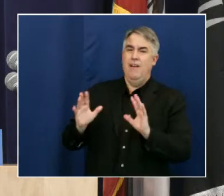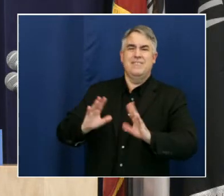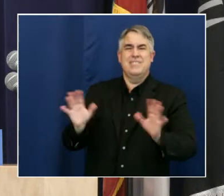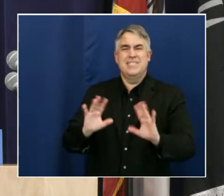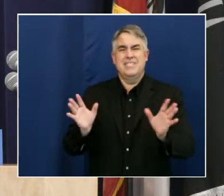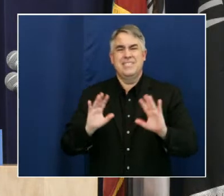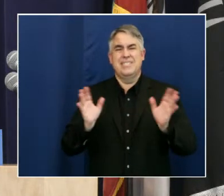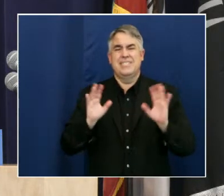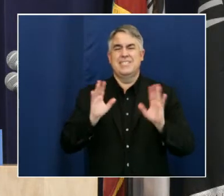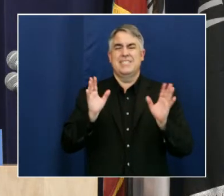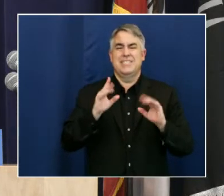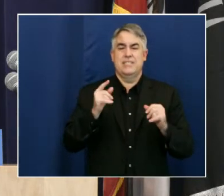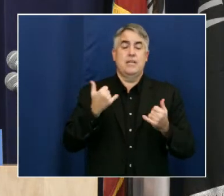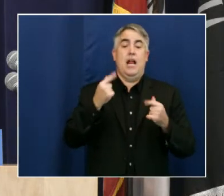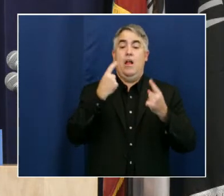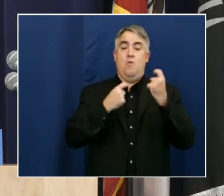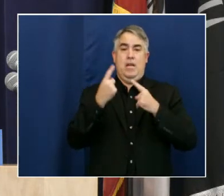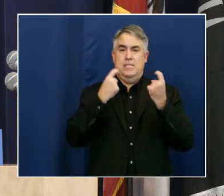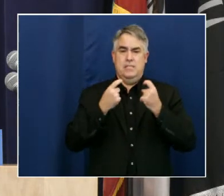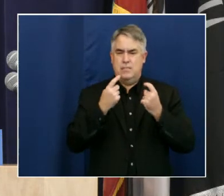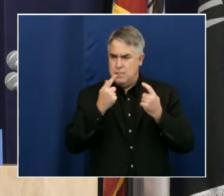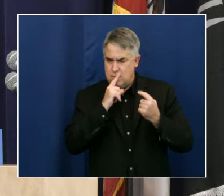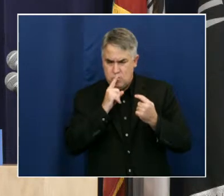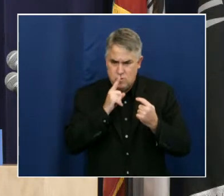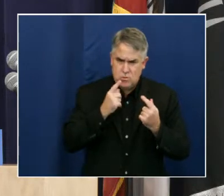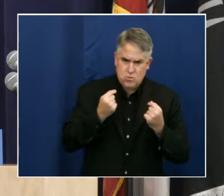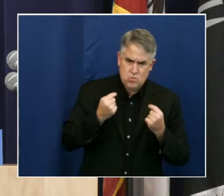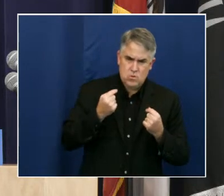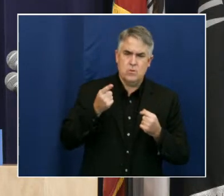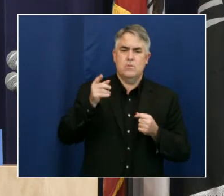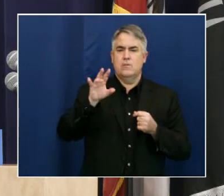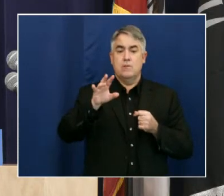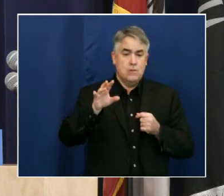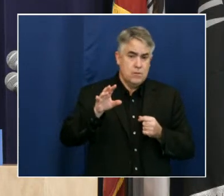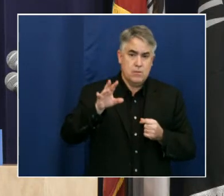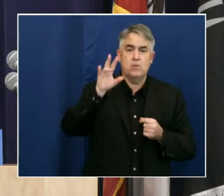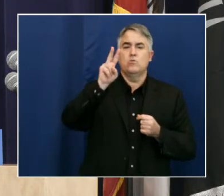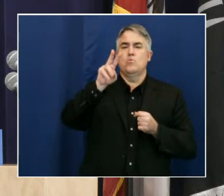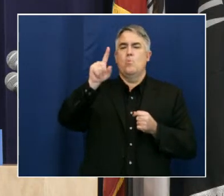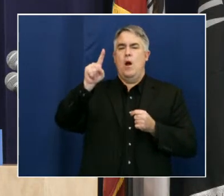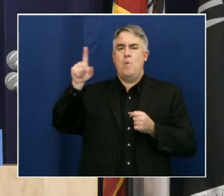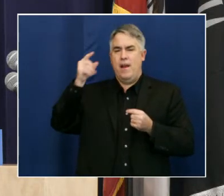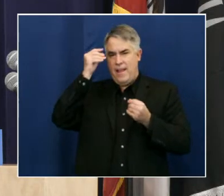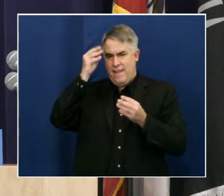questions, please reach out for resources at our 211. So I'm going to do it in Spanish.